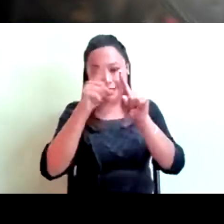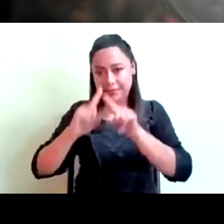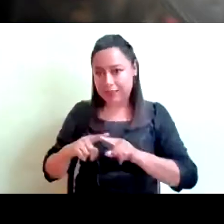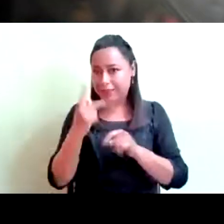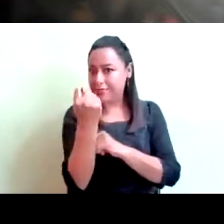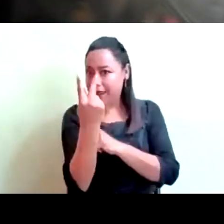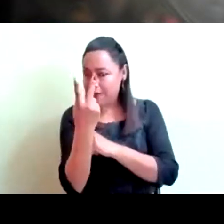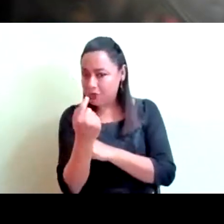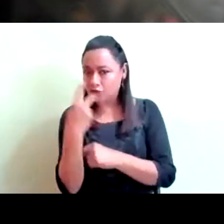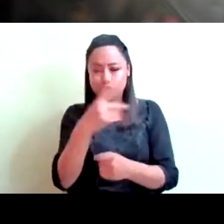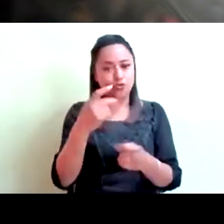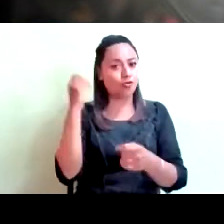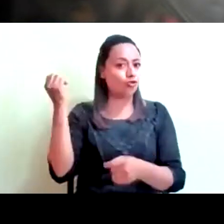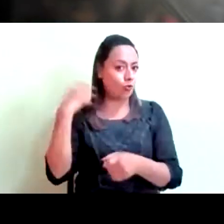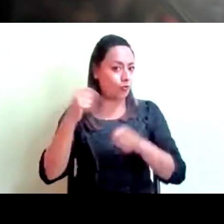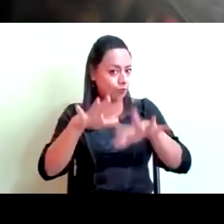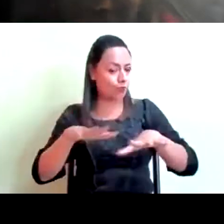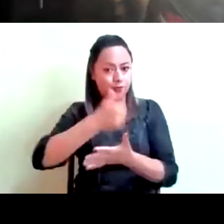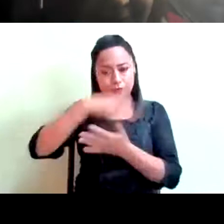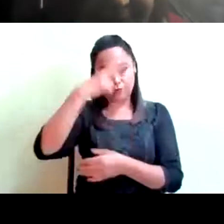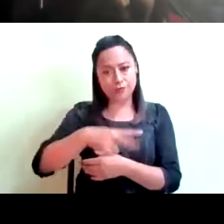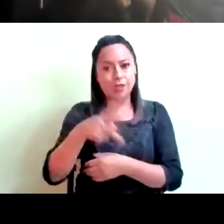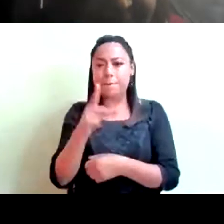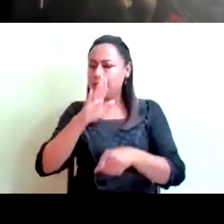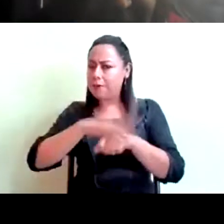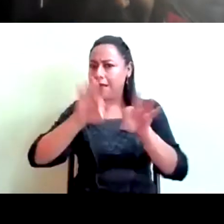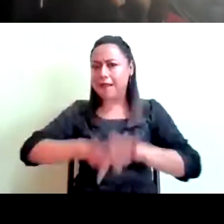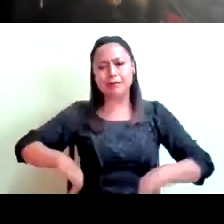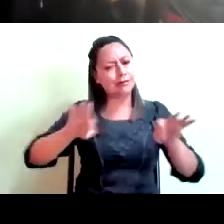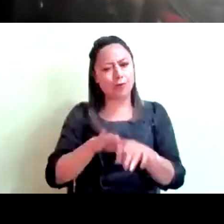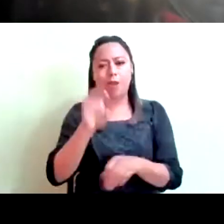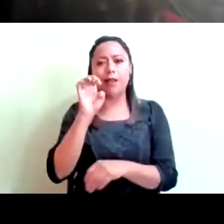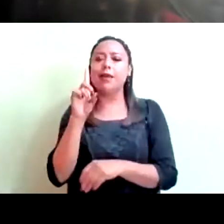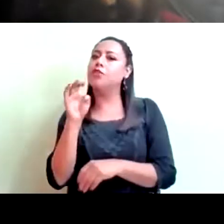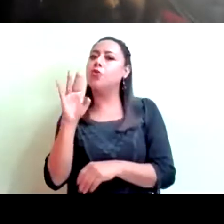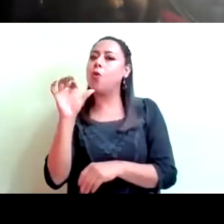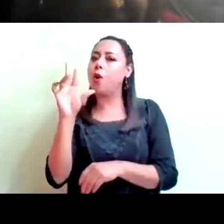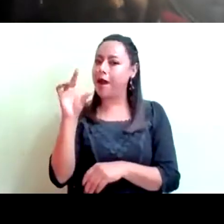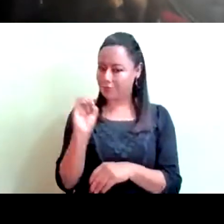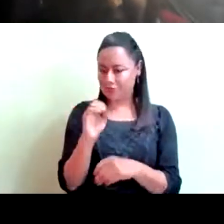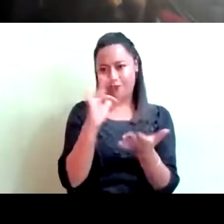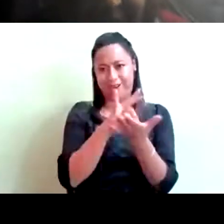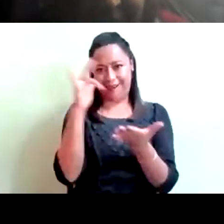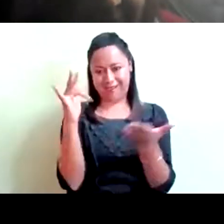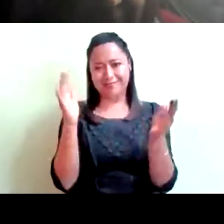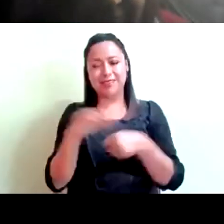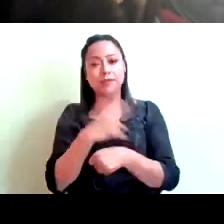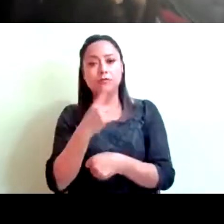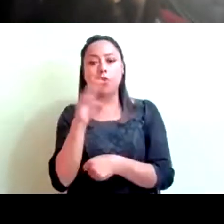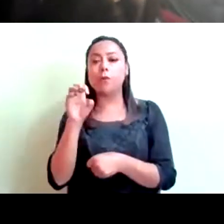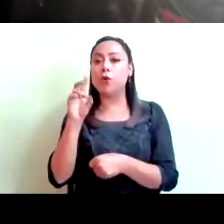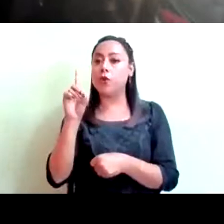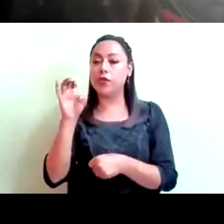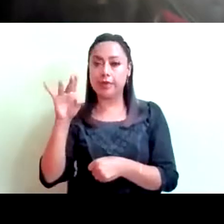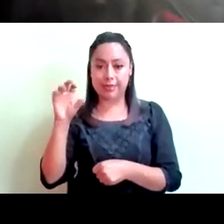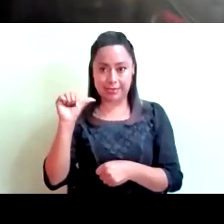Congreso y sobre todo, bueno, Eduardo, gracias por moderar, te agradecemos mucho